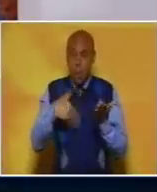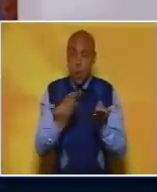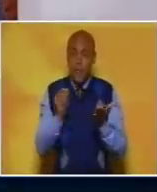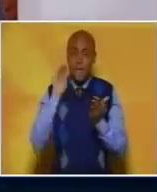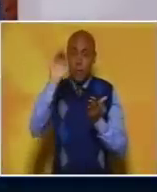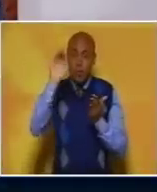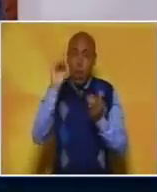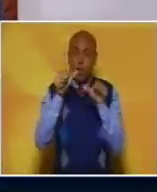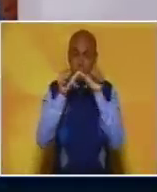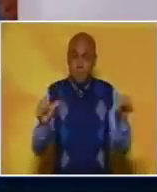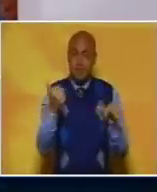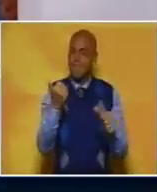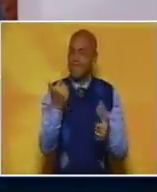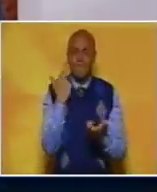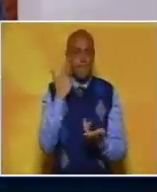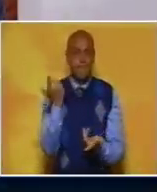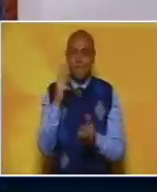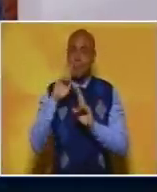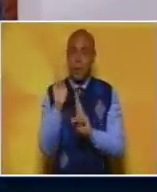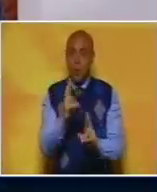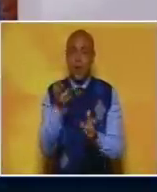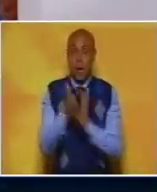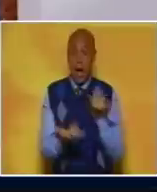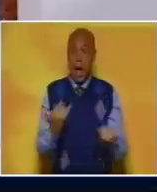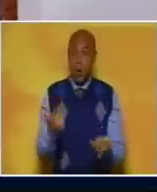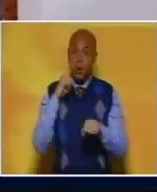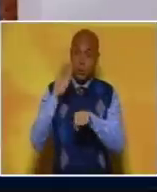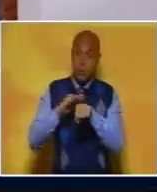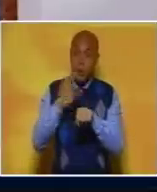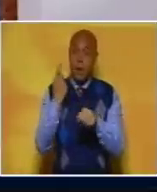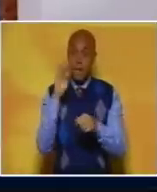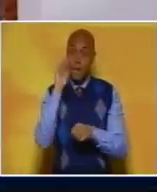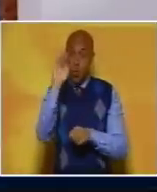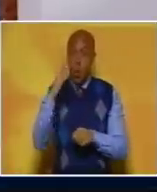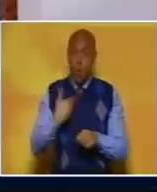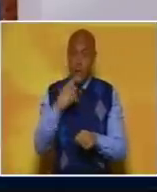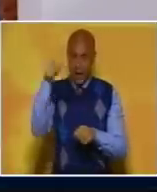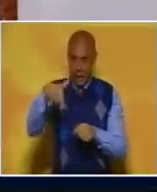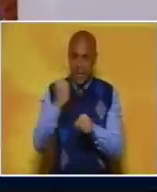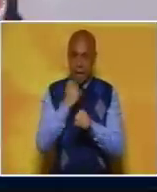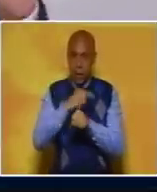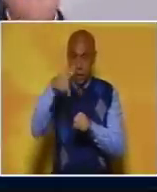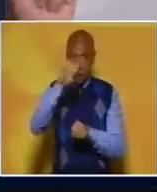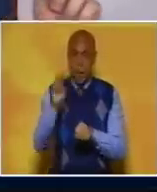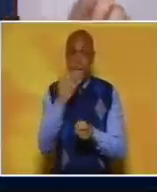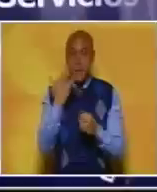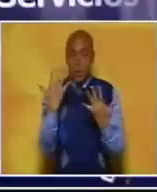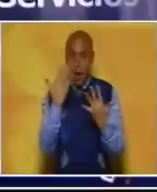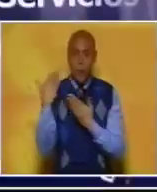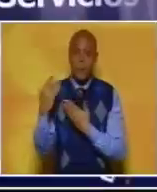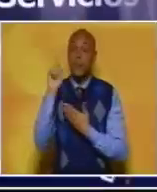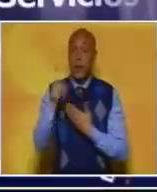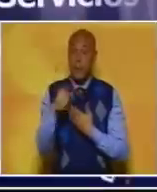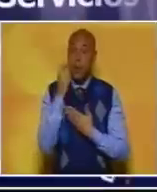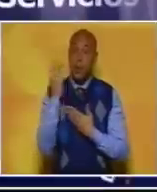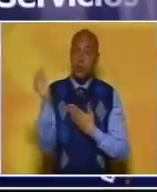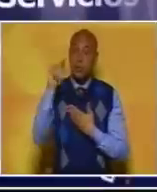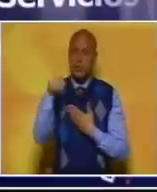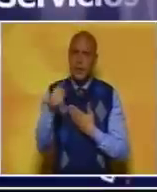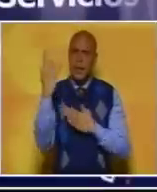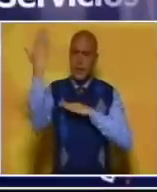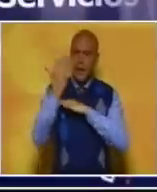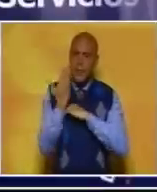no le vemos futuro a eso. A lo que tenemos que verle futuro a lo que nosotros podamos producir en Venezuela. Capozolo además señaló que las